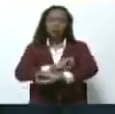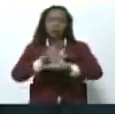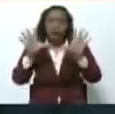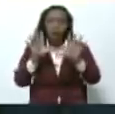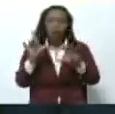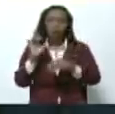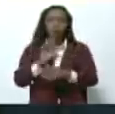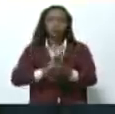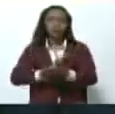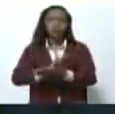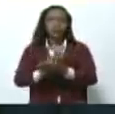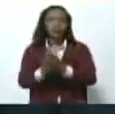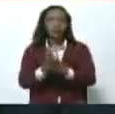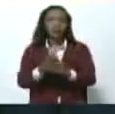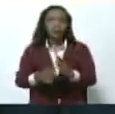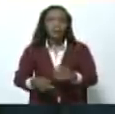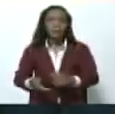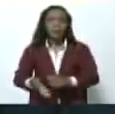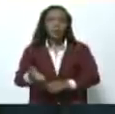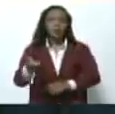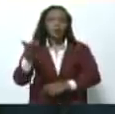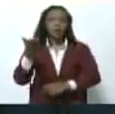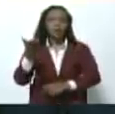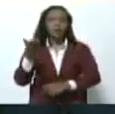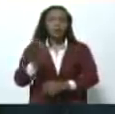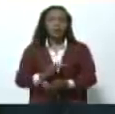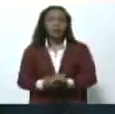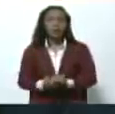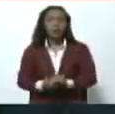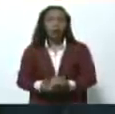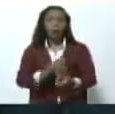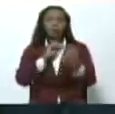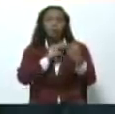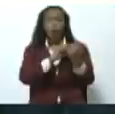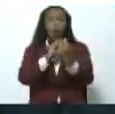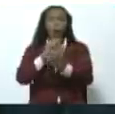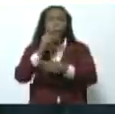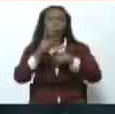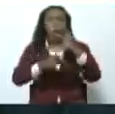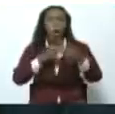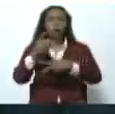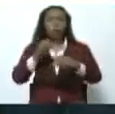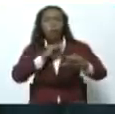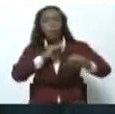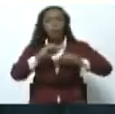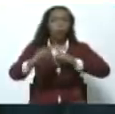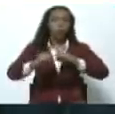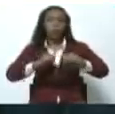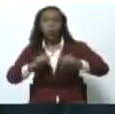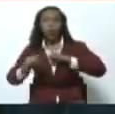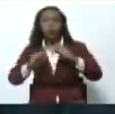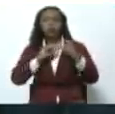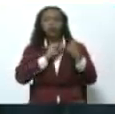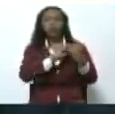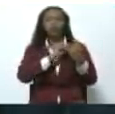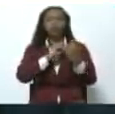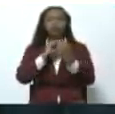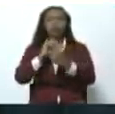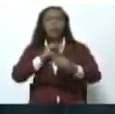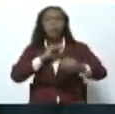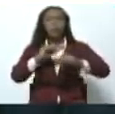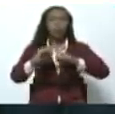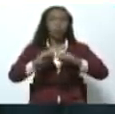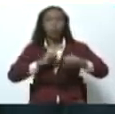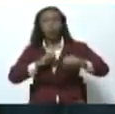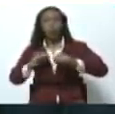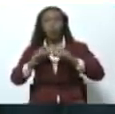manera prioritaria en un diálogo político para la acción. Un diálogo para la acción.